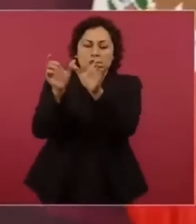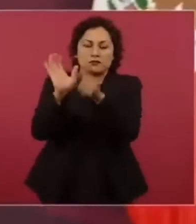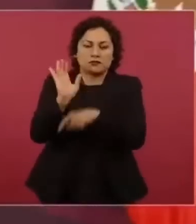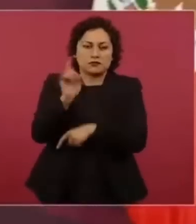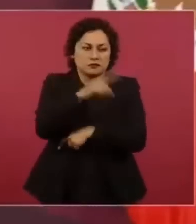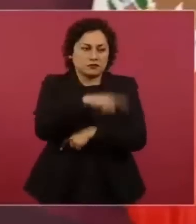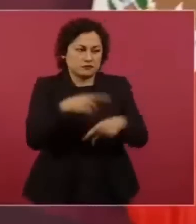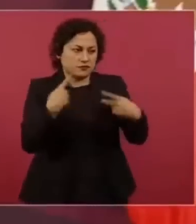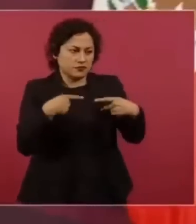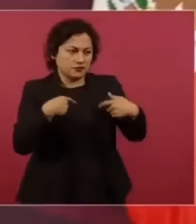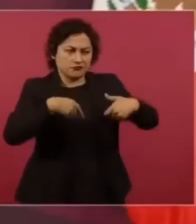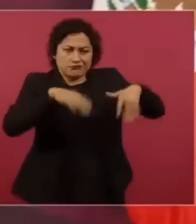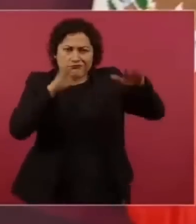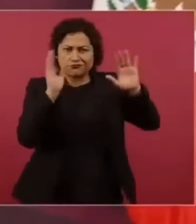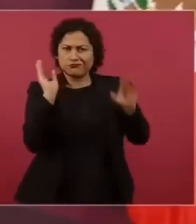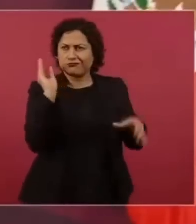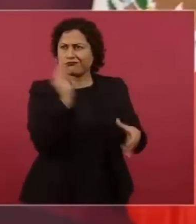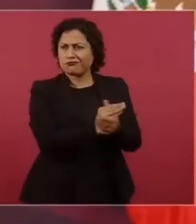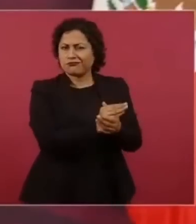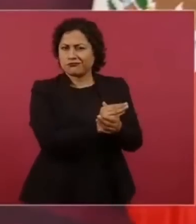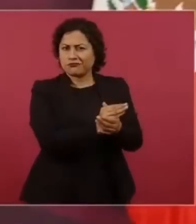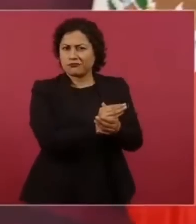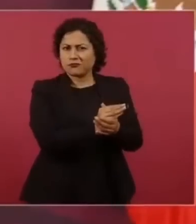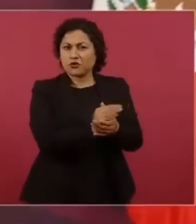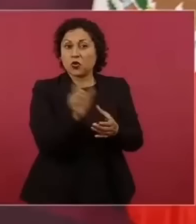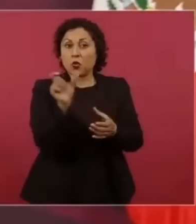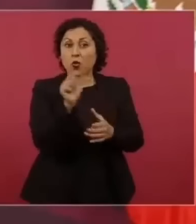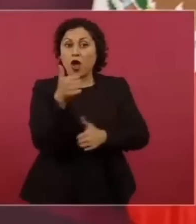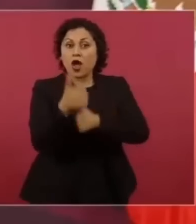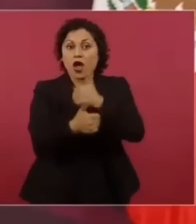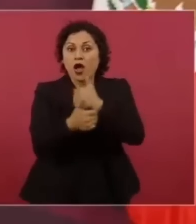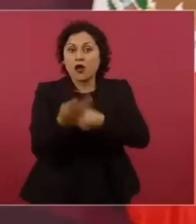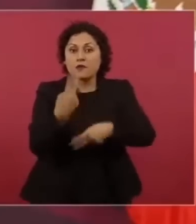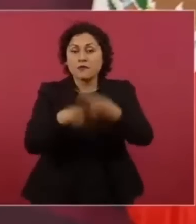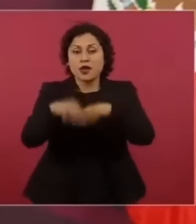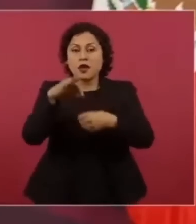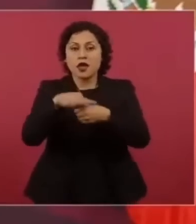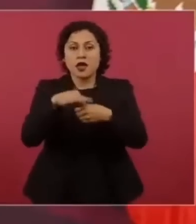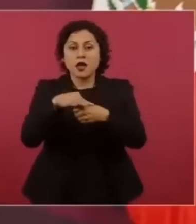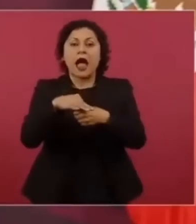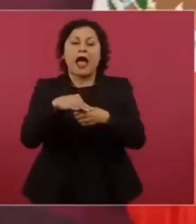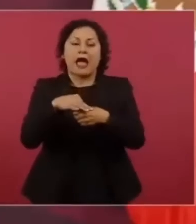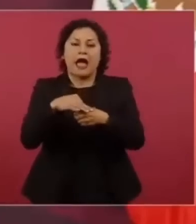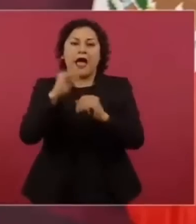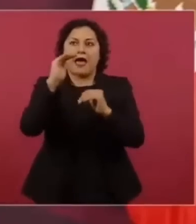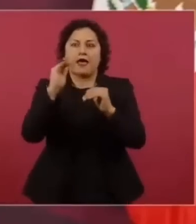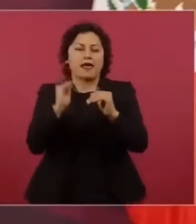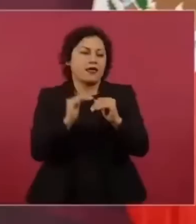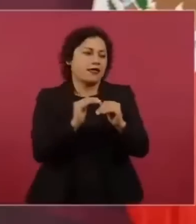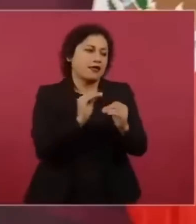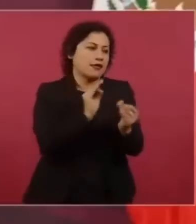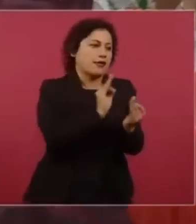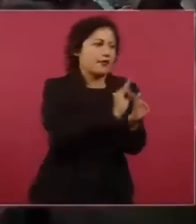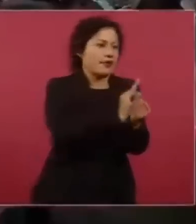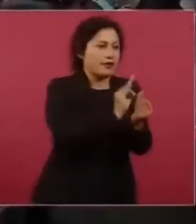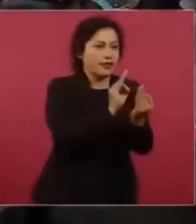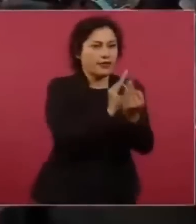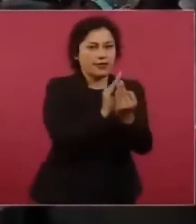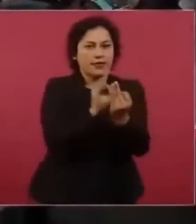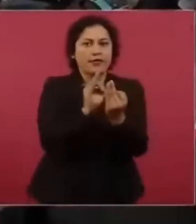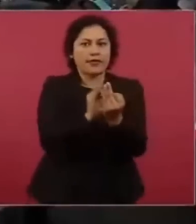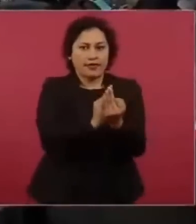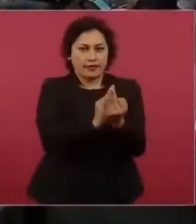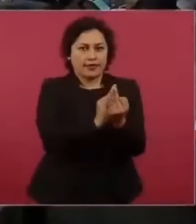para quitarle los votos y legitimar el mismo sistema